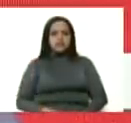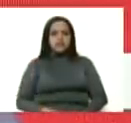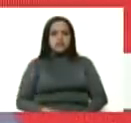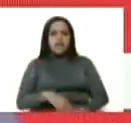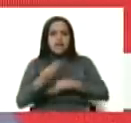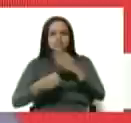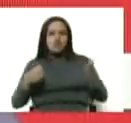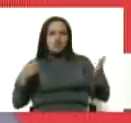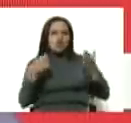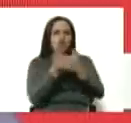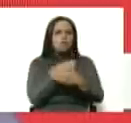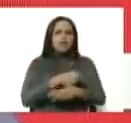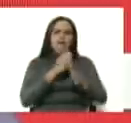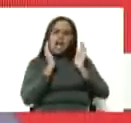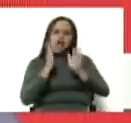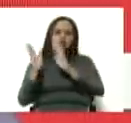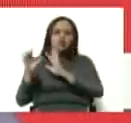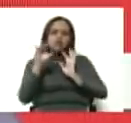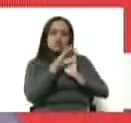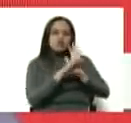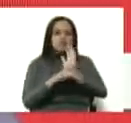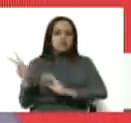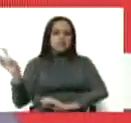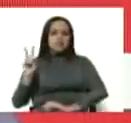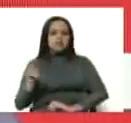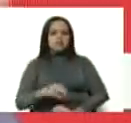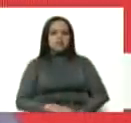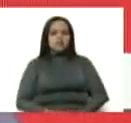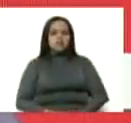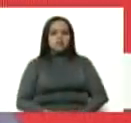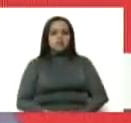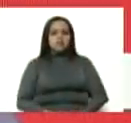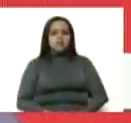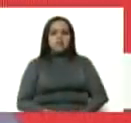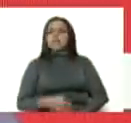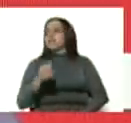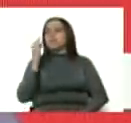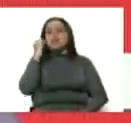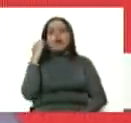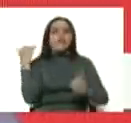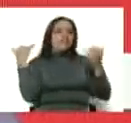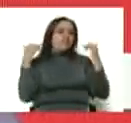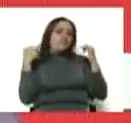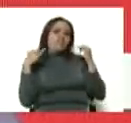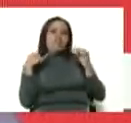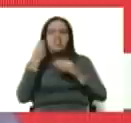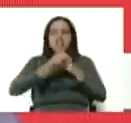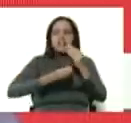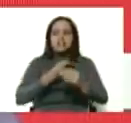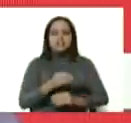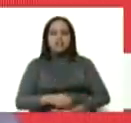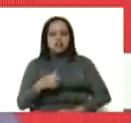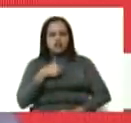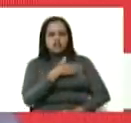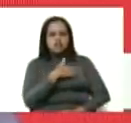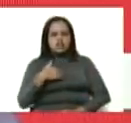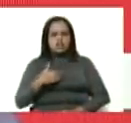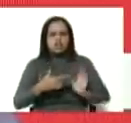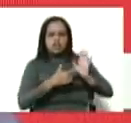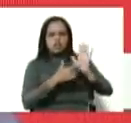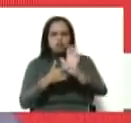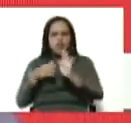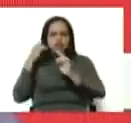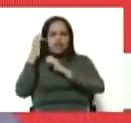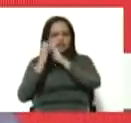golpe al orden constitucional de Venezuela. Y la señora celebra, hace fiesta. Yo quiero, por favor, pedir los